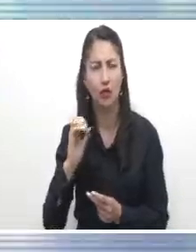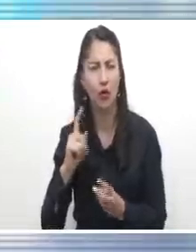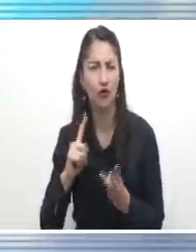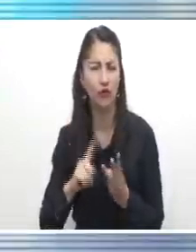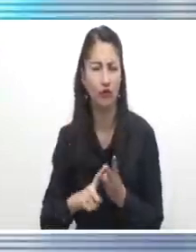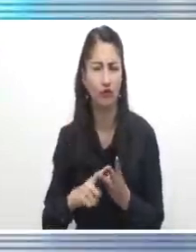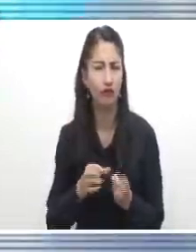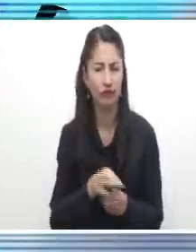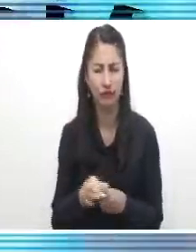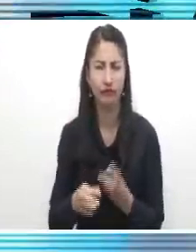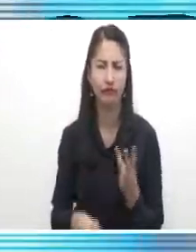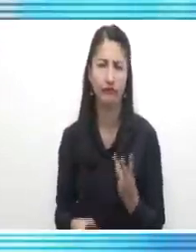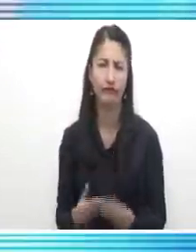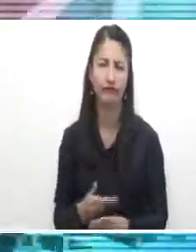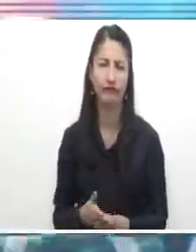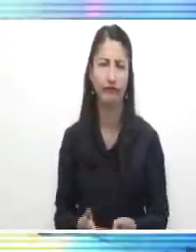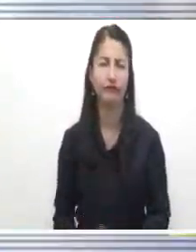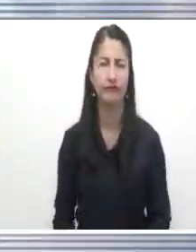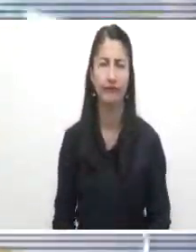i